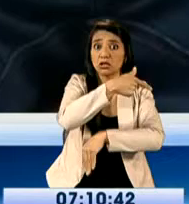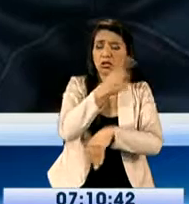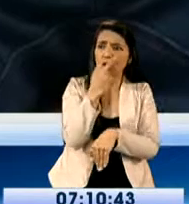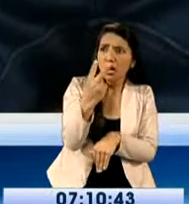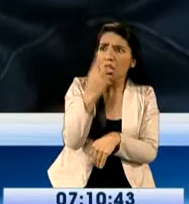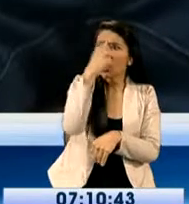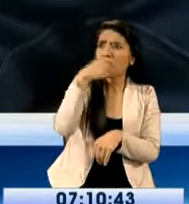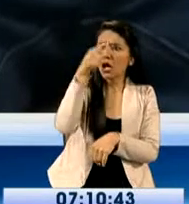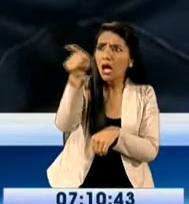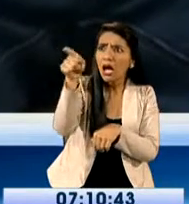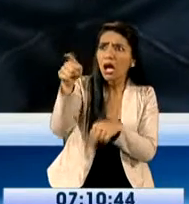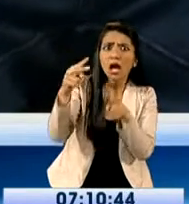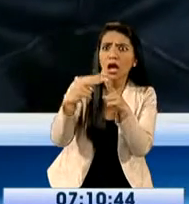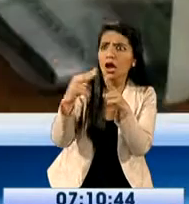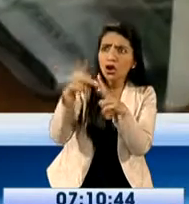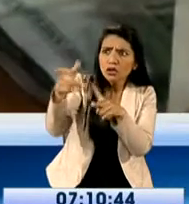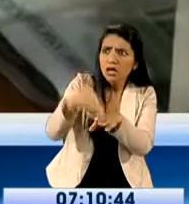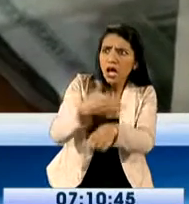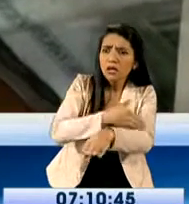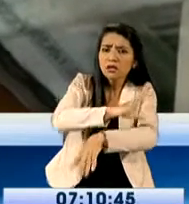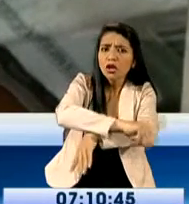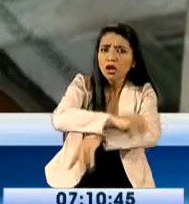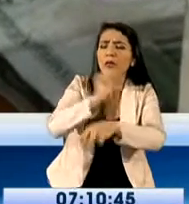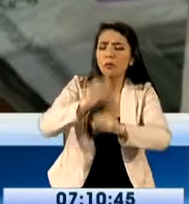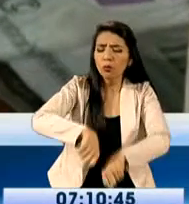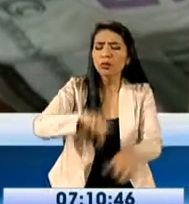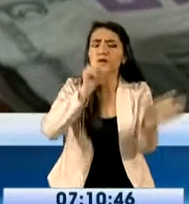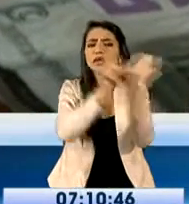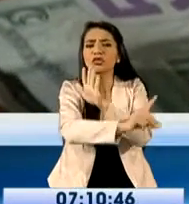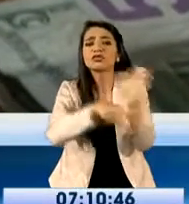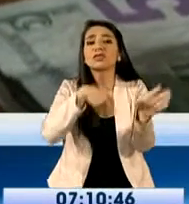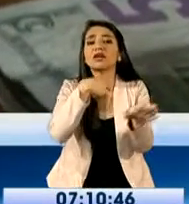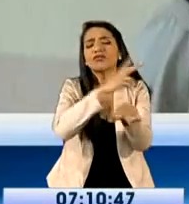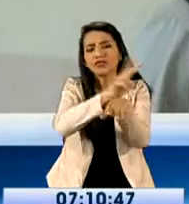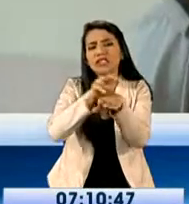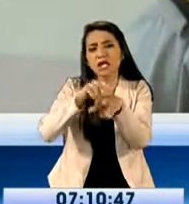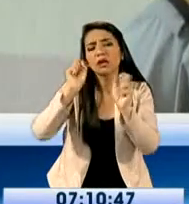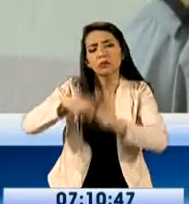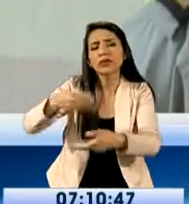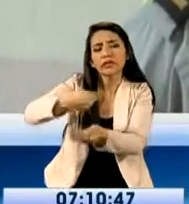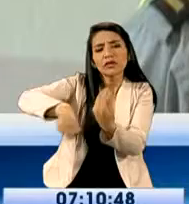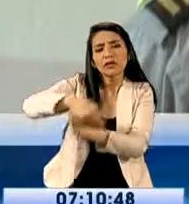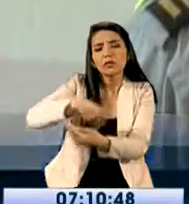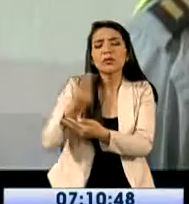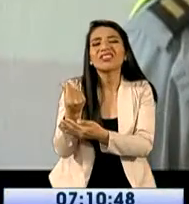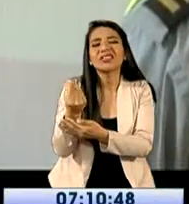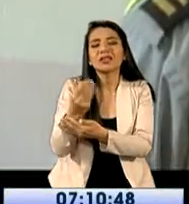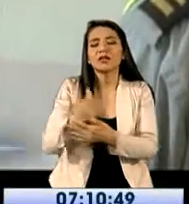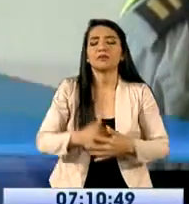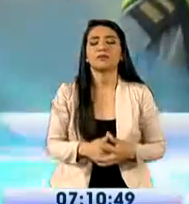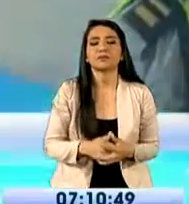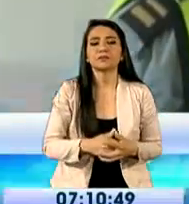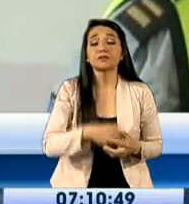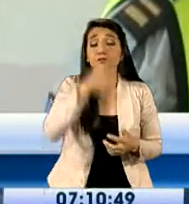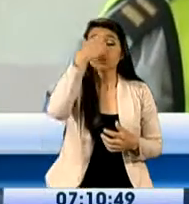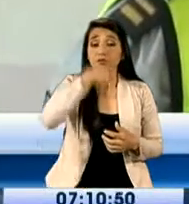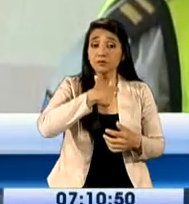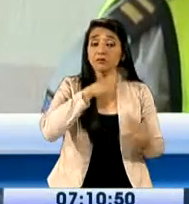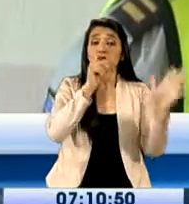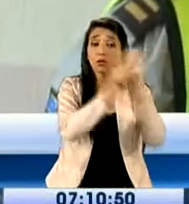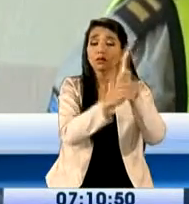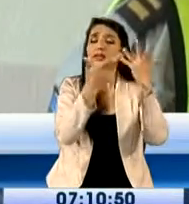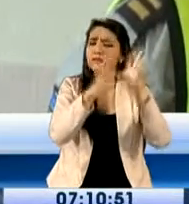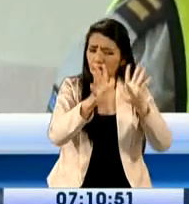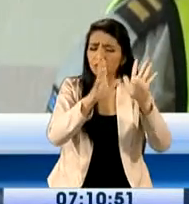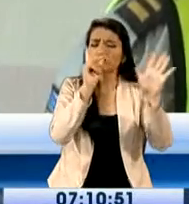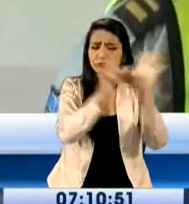en la fiscalía para recuperar parte del dinero que le fue sustraído. La persona denunciante se encuentra en la unidad de